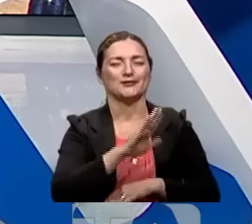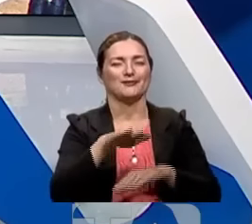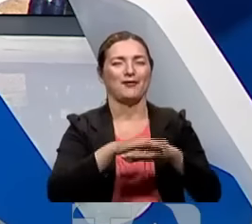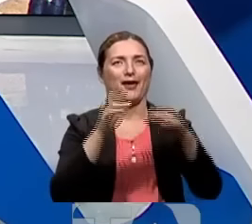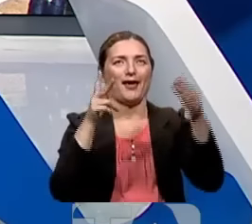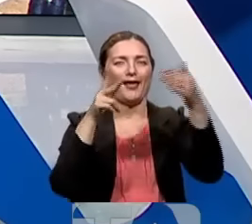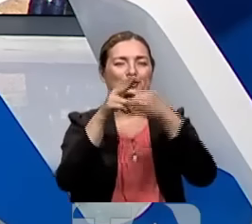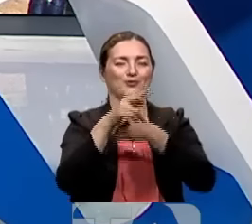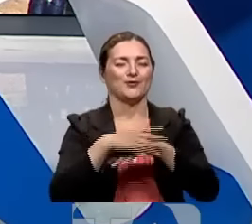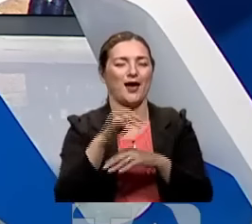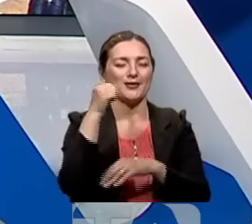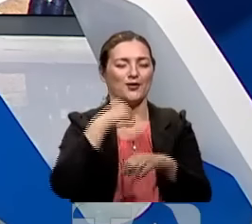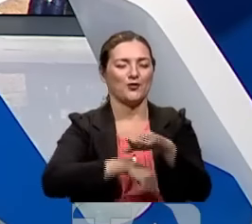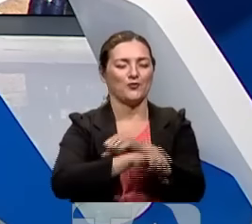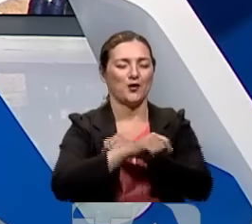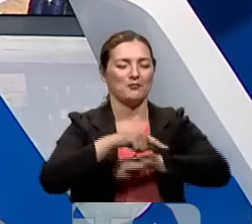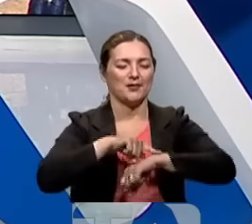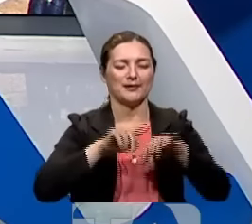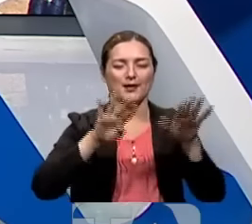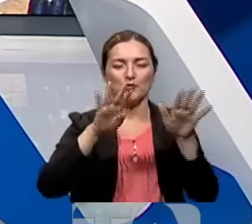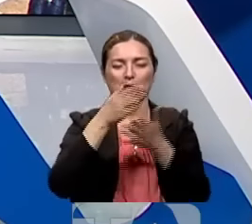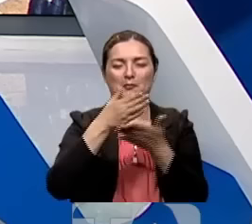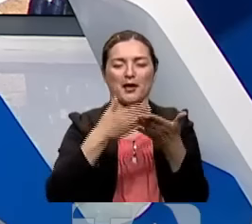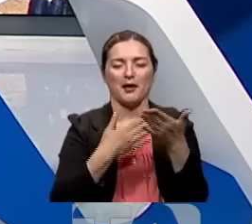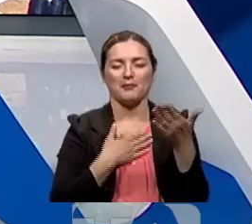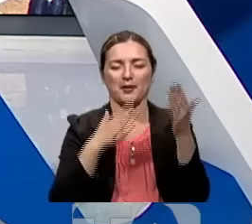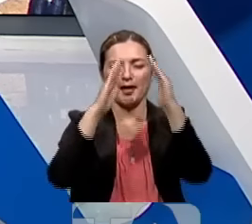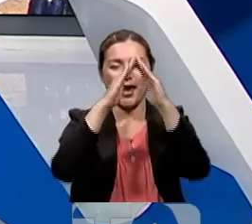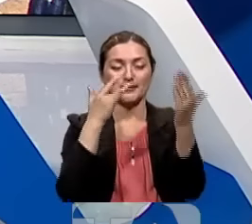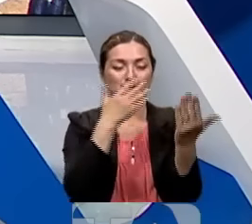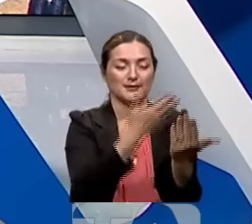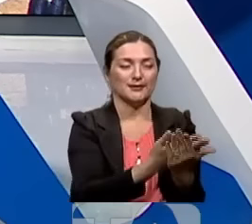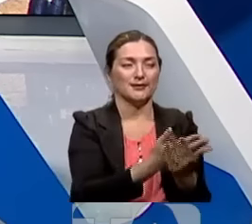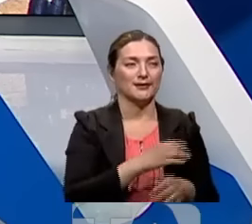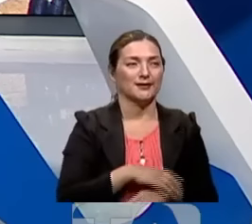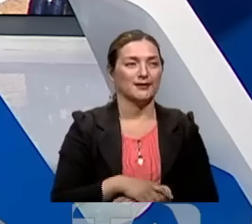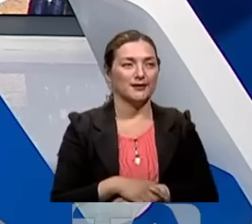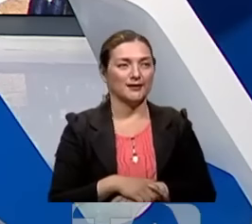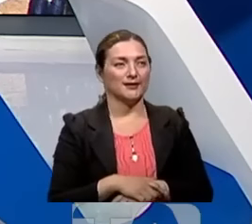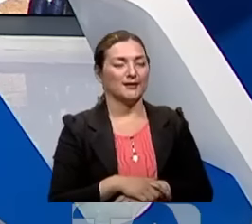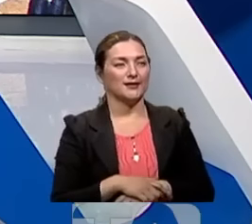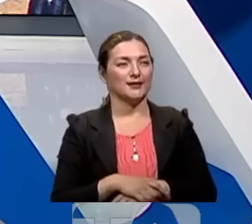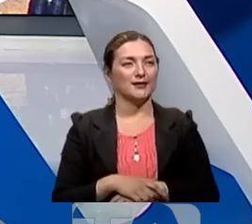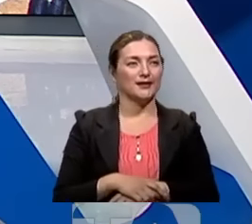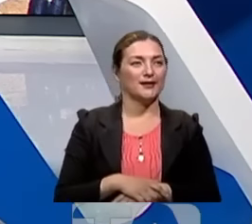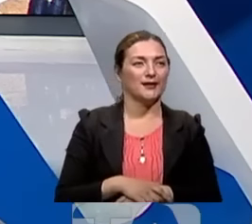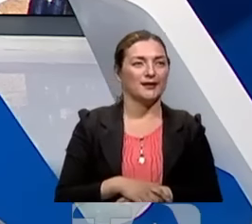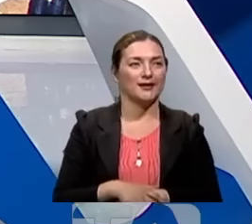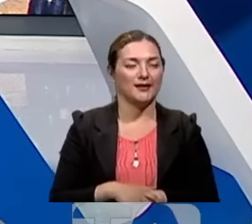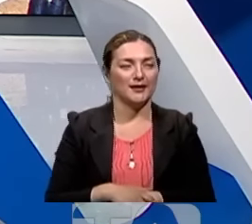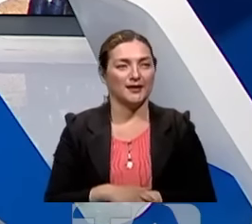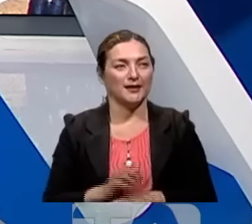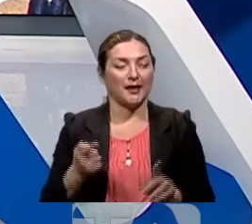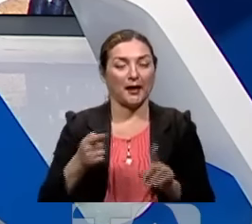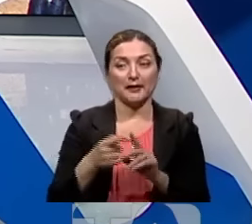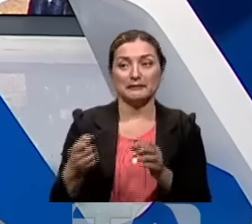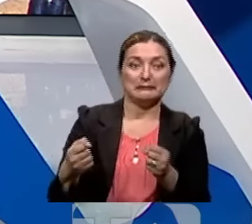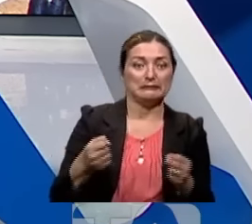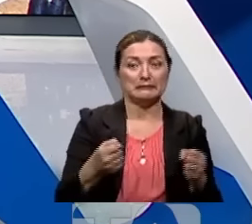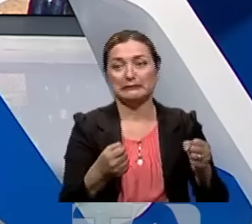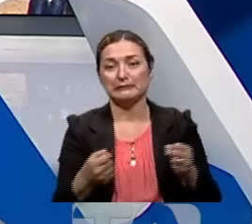por el fútbol yo llegué pasada las 9:30 a mi casa. Uh-huh. Sí. No hice más que ir al sobre directamente. Claro, ¿para qué? ¿Qué